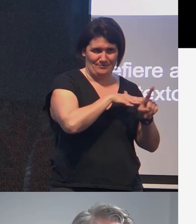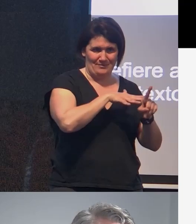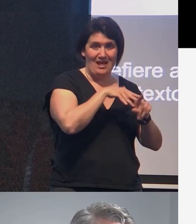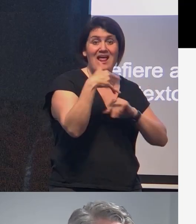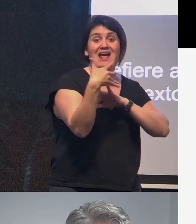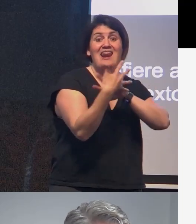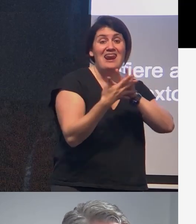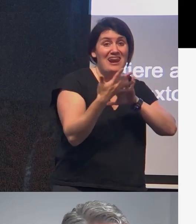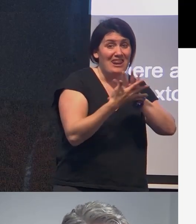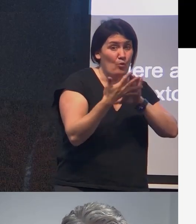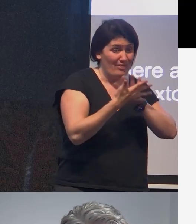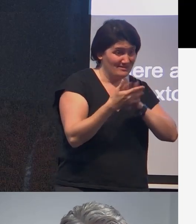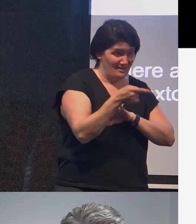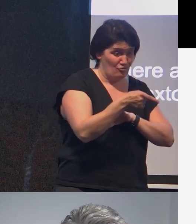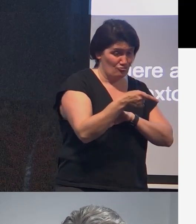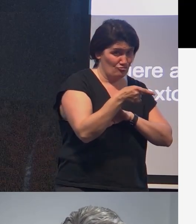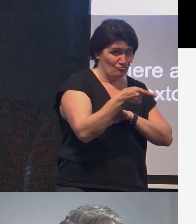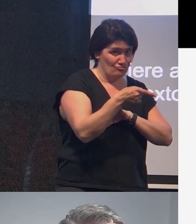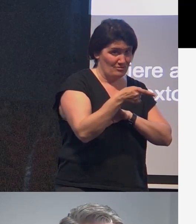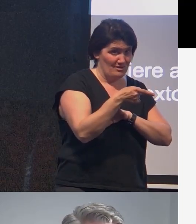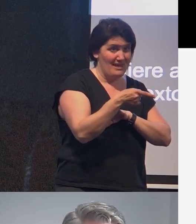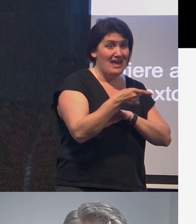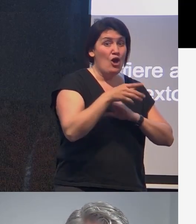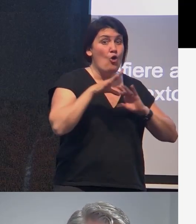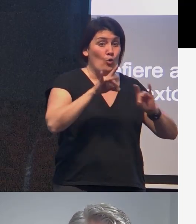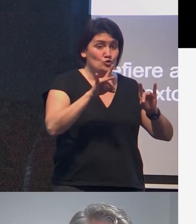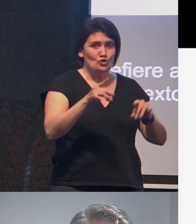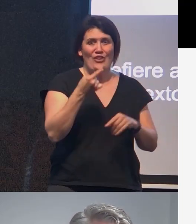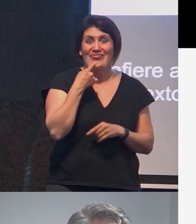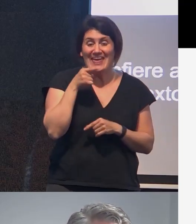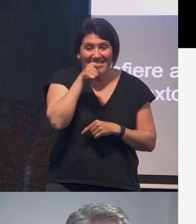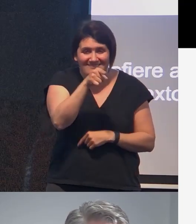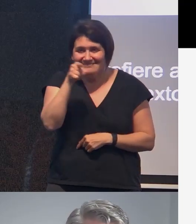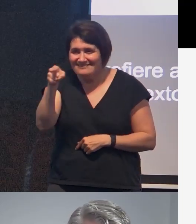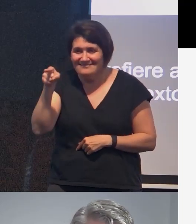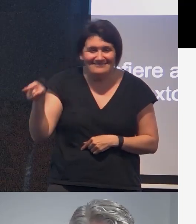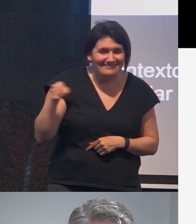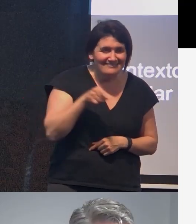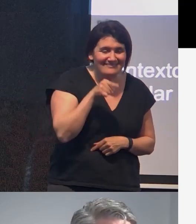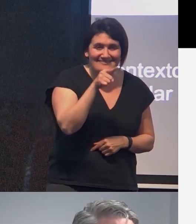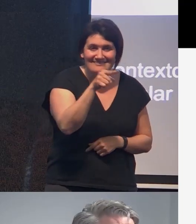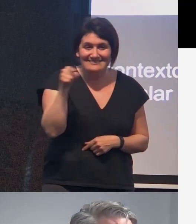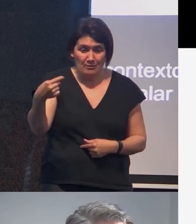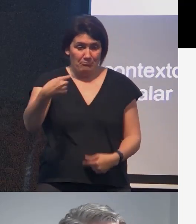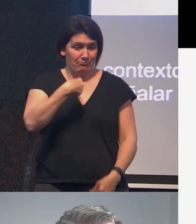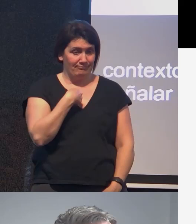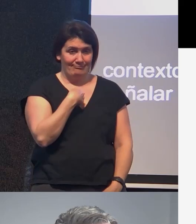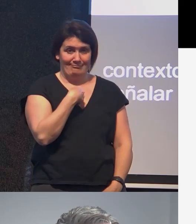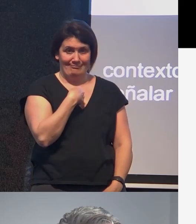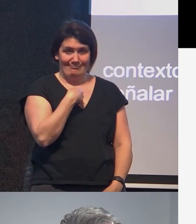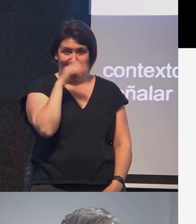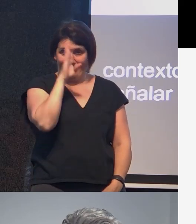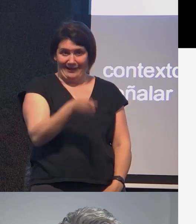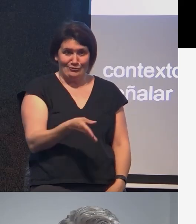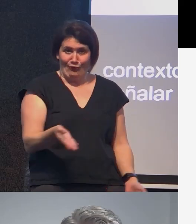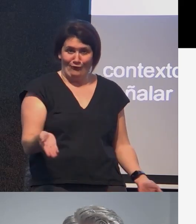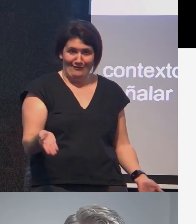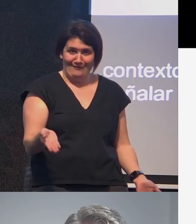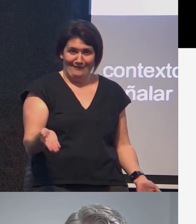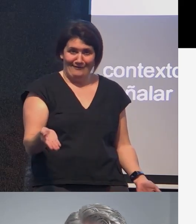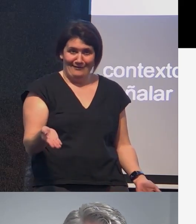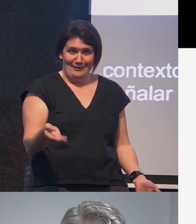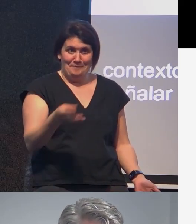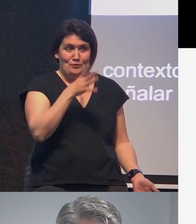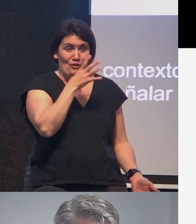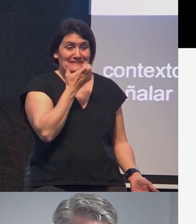lengua de signos, este tipo de uso deíctico, de señalar algo, se hace señalando literalmente. Entonces,